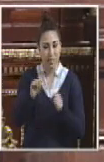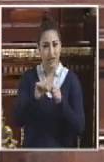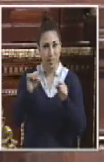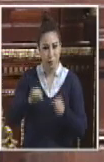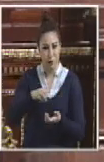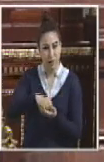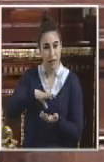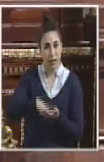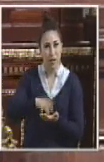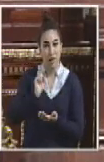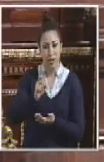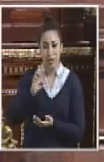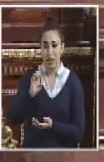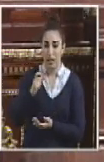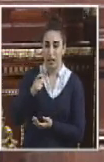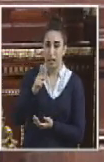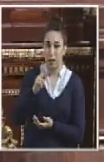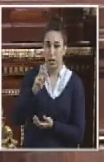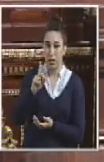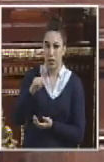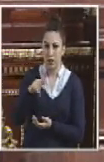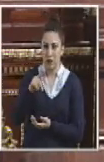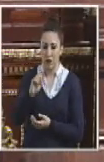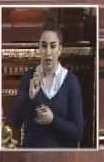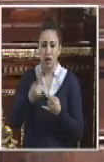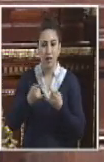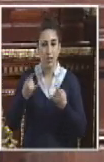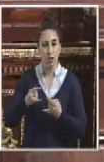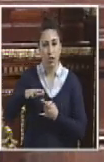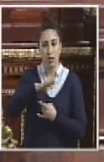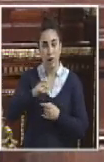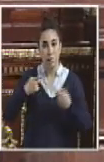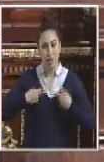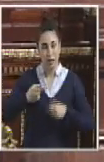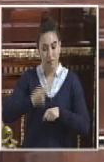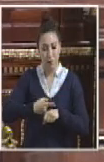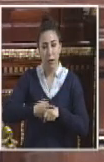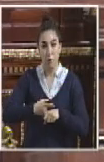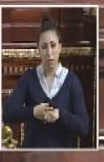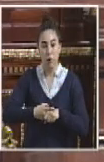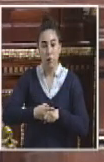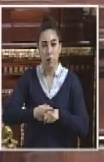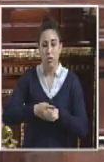de expediente clínico electrónico junto con la cartilla